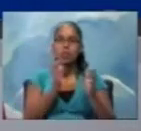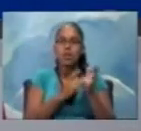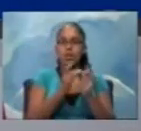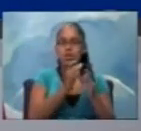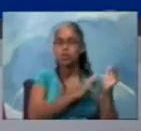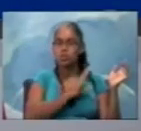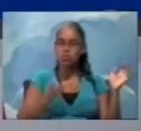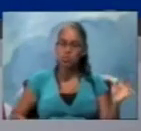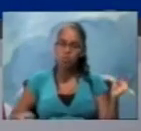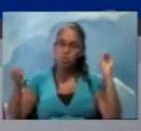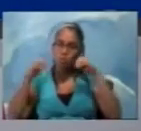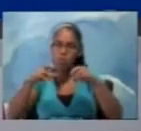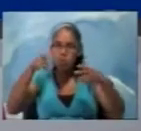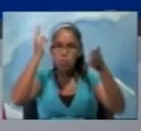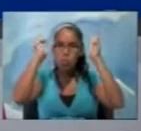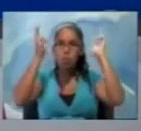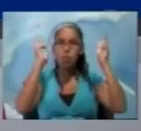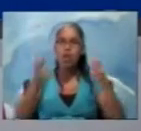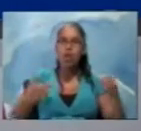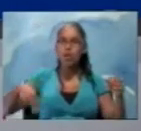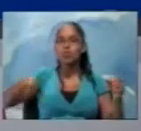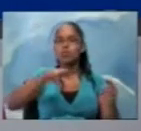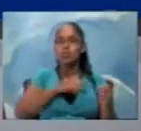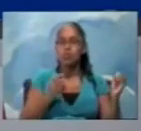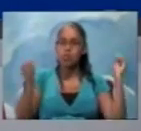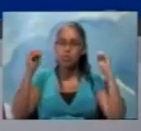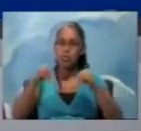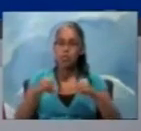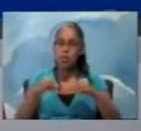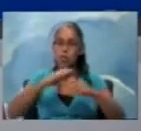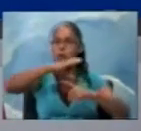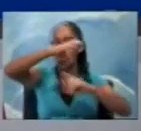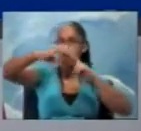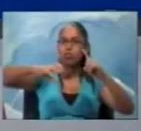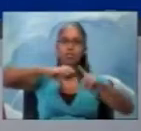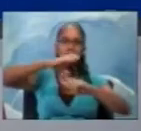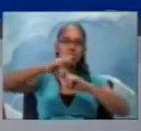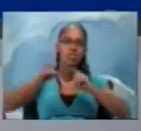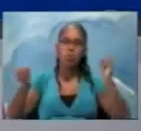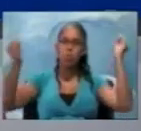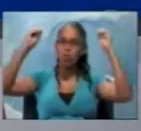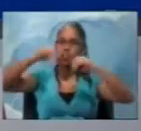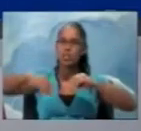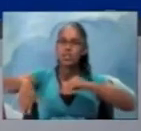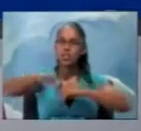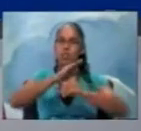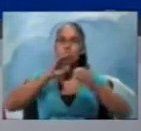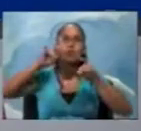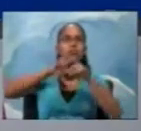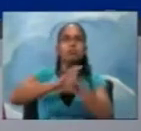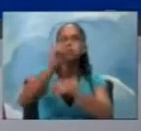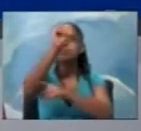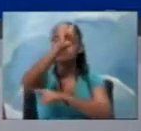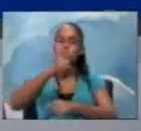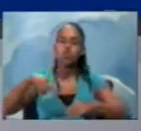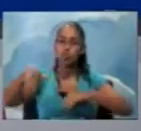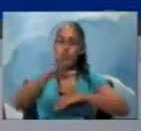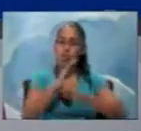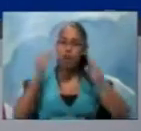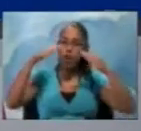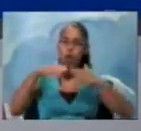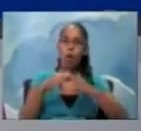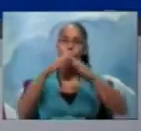montado sobre un burro. Ahora nosotros nos montamos sobre los satélites. Nos montamos gloria en los barcos. Gloria, de Dios. Gloria a Dios. Gloria